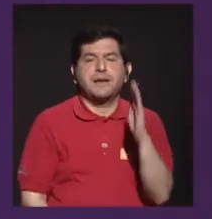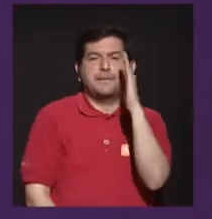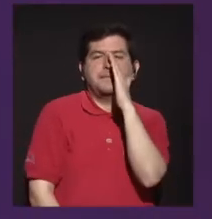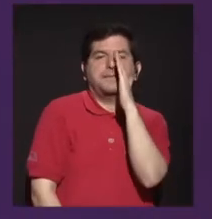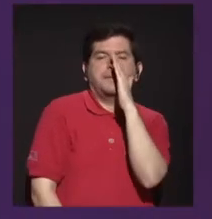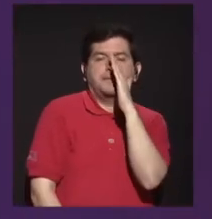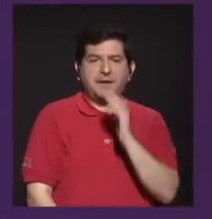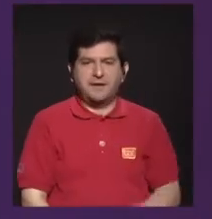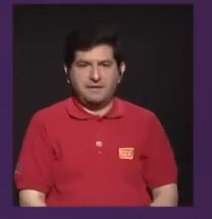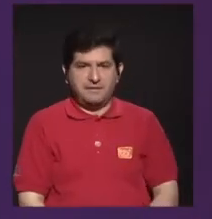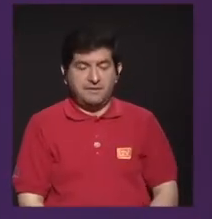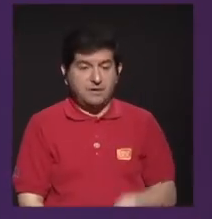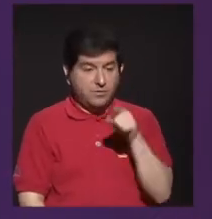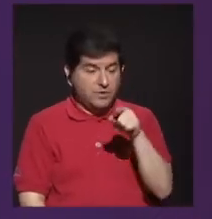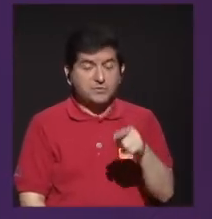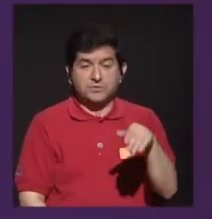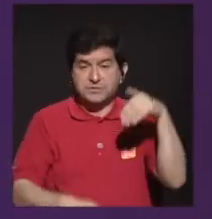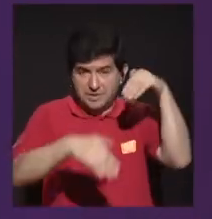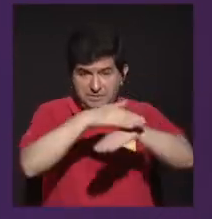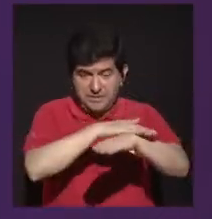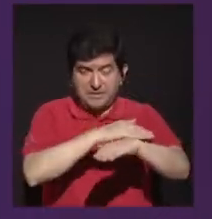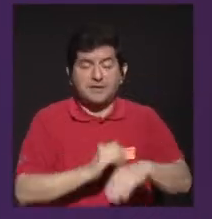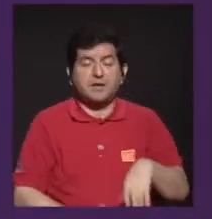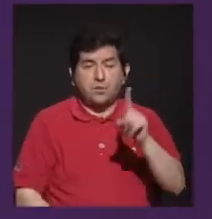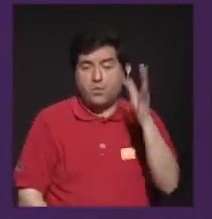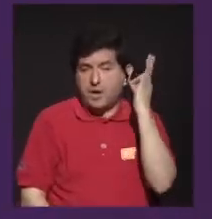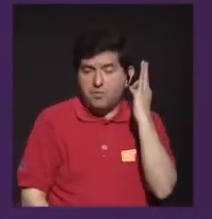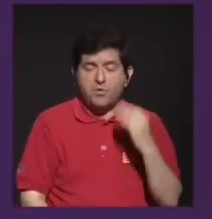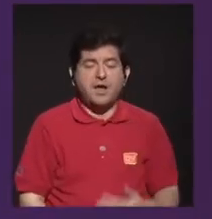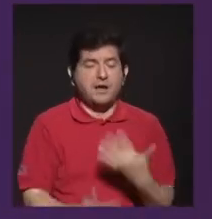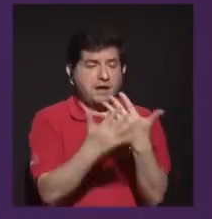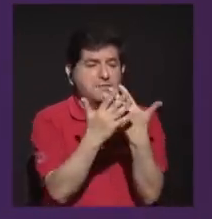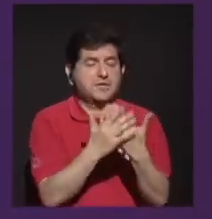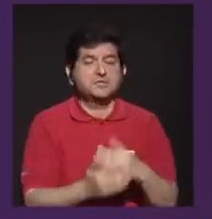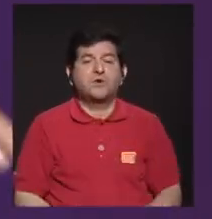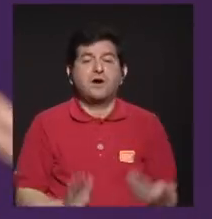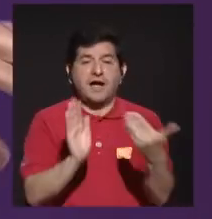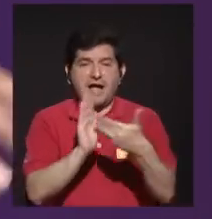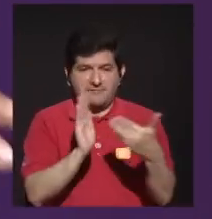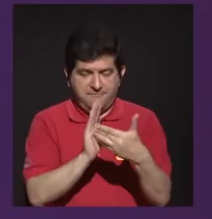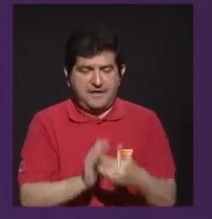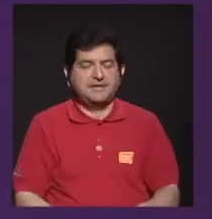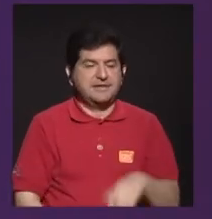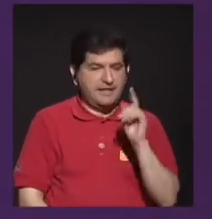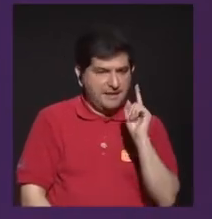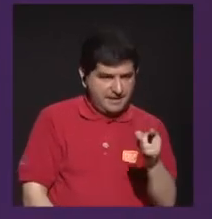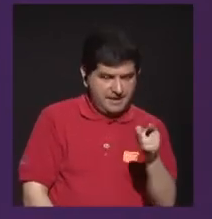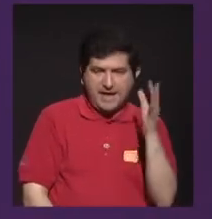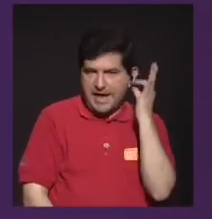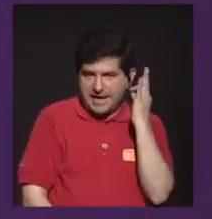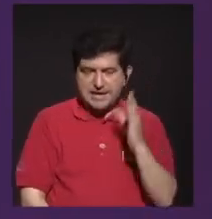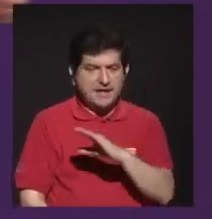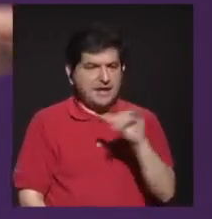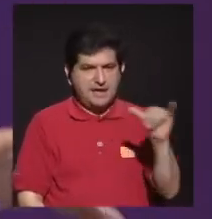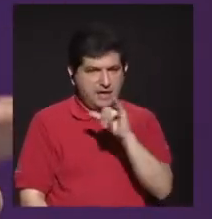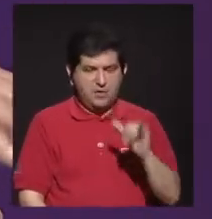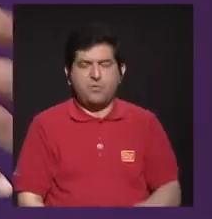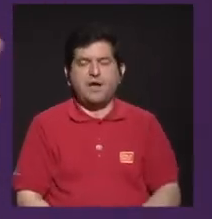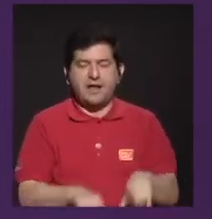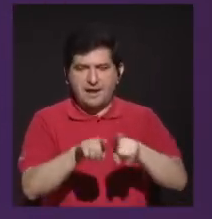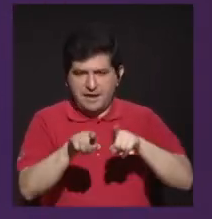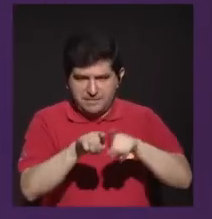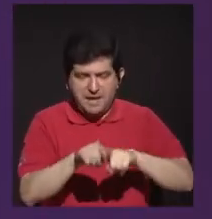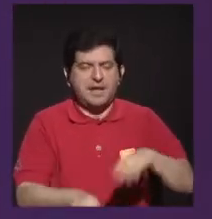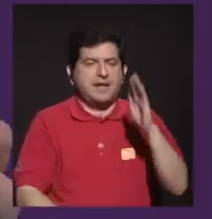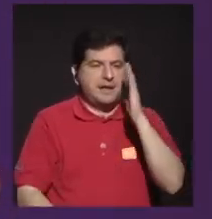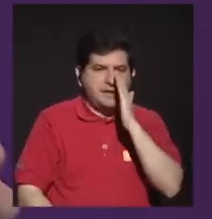Uh-huh. Y es así, cuando metes a una mujer en la cárcel, ella lo sufre, pero lo sufren sus hijos, sus hermanas, su mamá, y